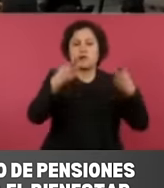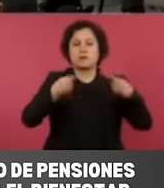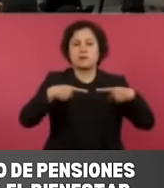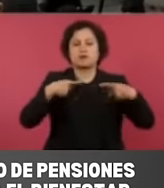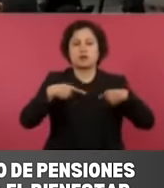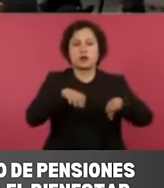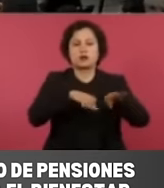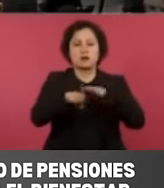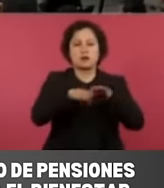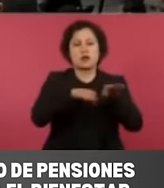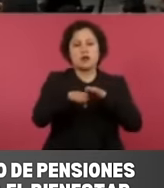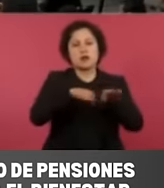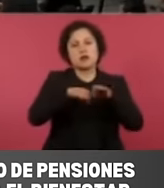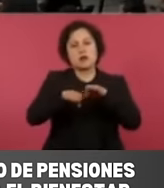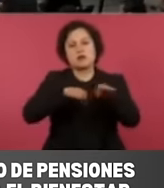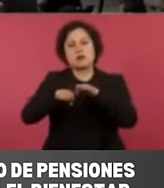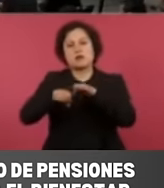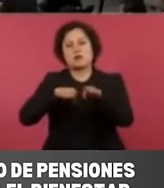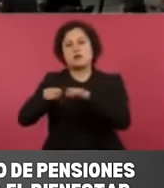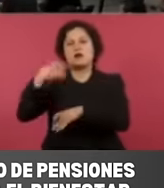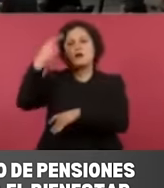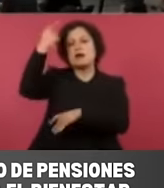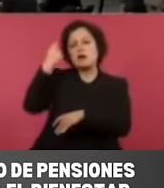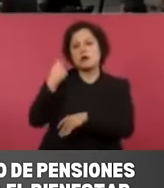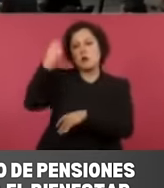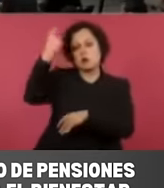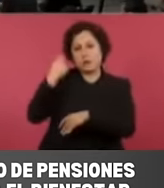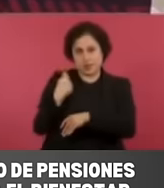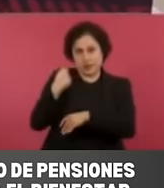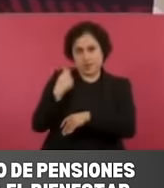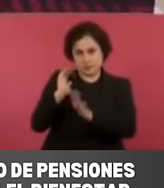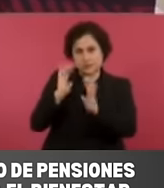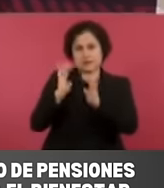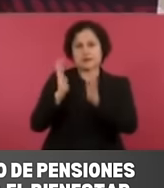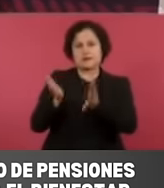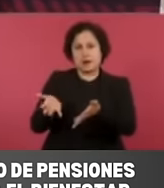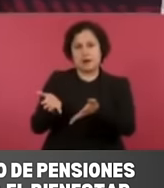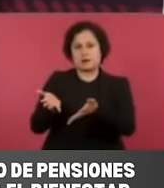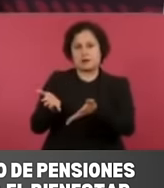se jubilaba con 10,000 pesos,